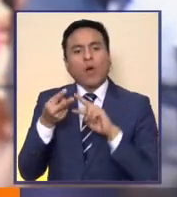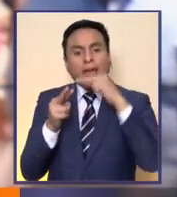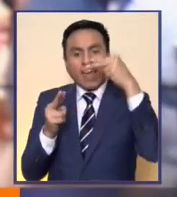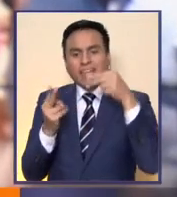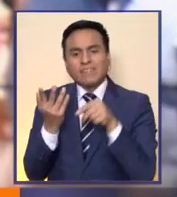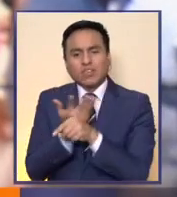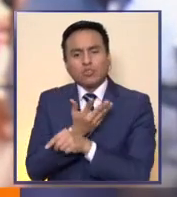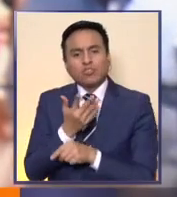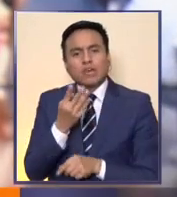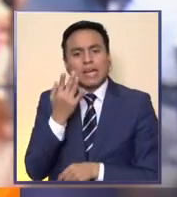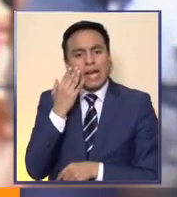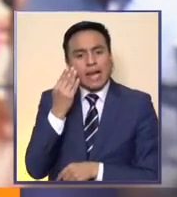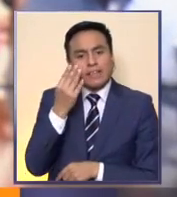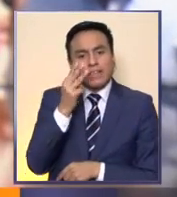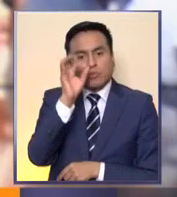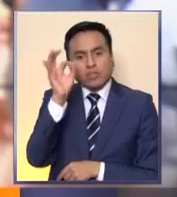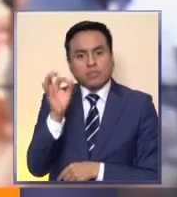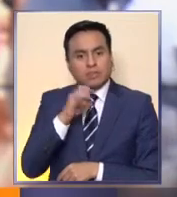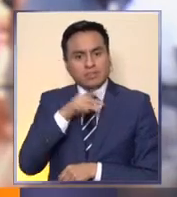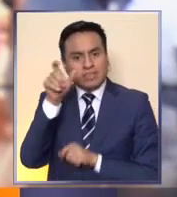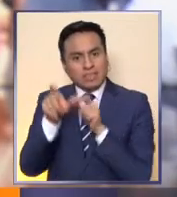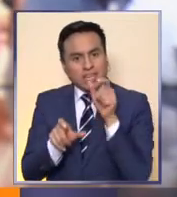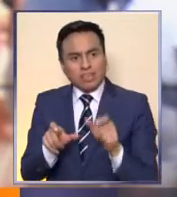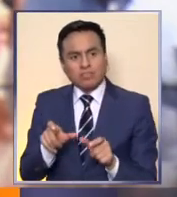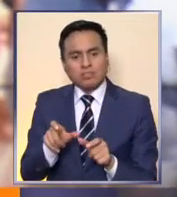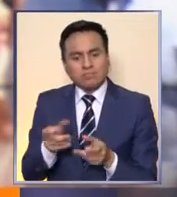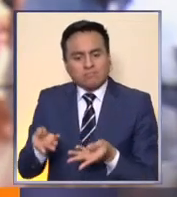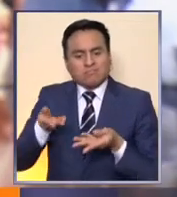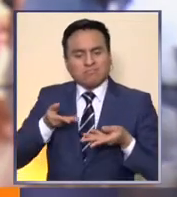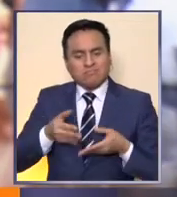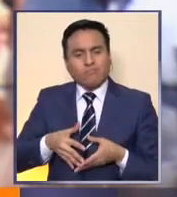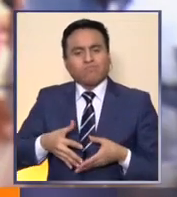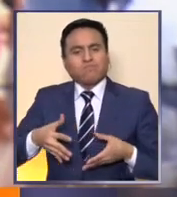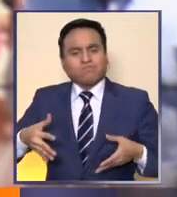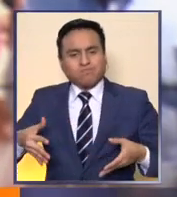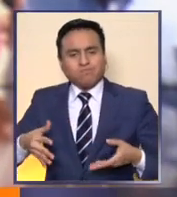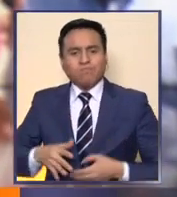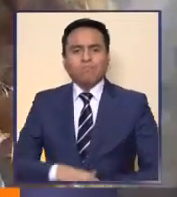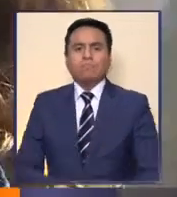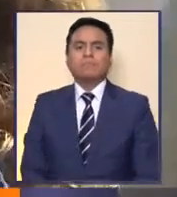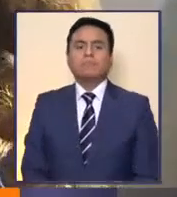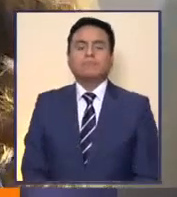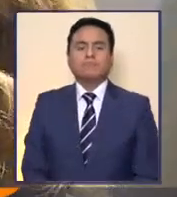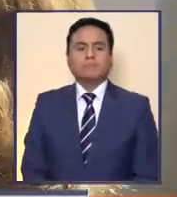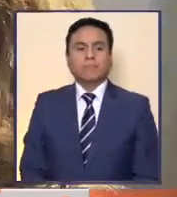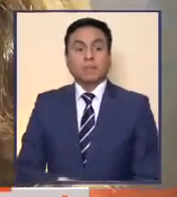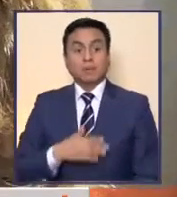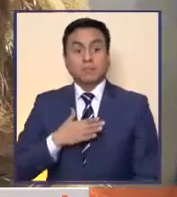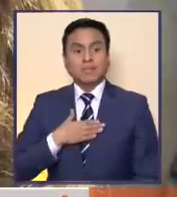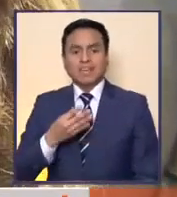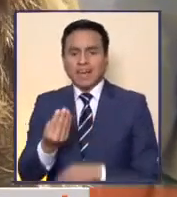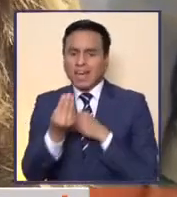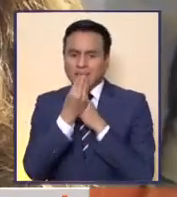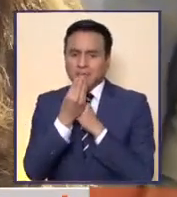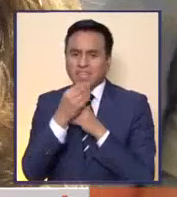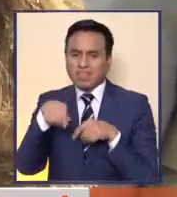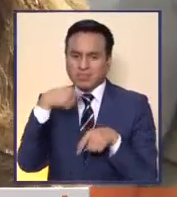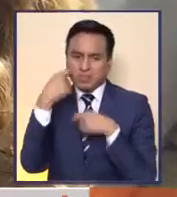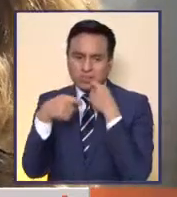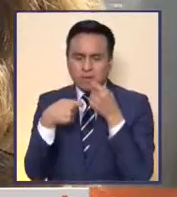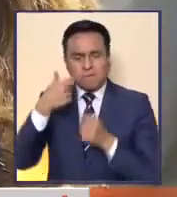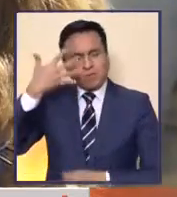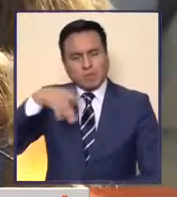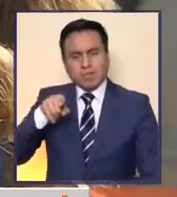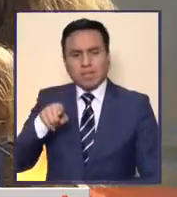casi el 30% de los chilenos predispone a la obesidad. Para mí es que la alimentación, yo creo que es fundamental,